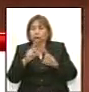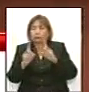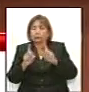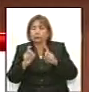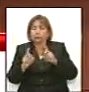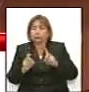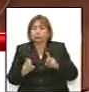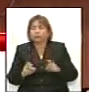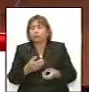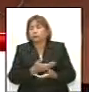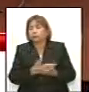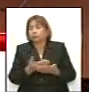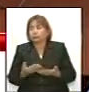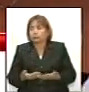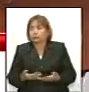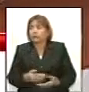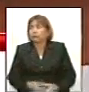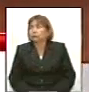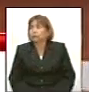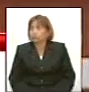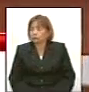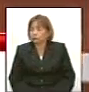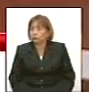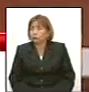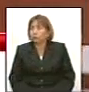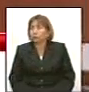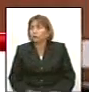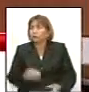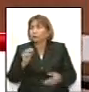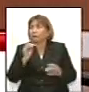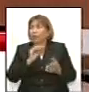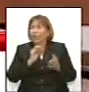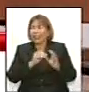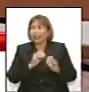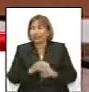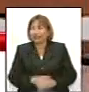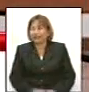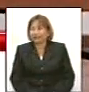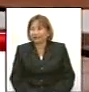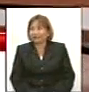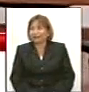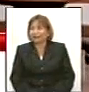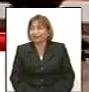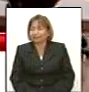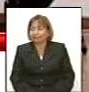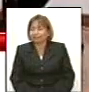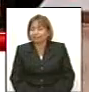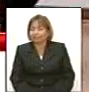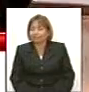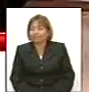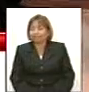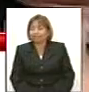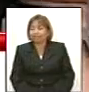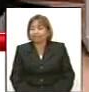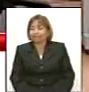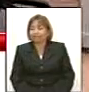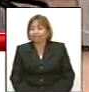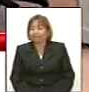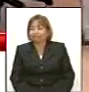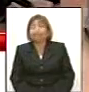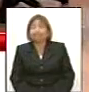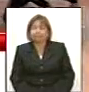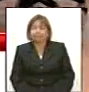que ha manifestado todos los congresistas. Tiene la palabra doctora Gabriela.